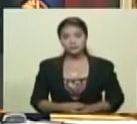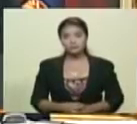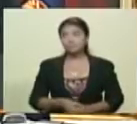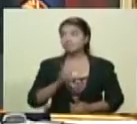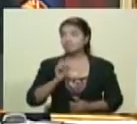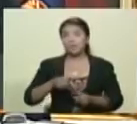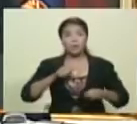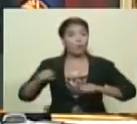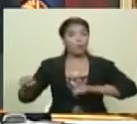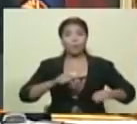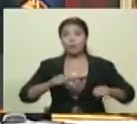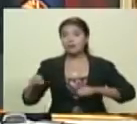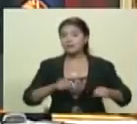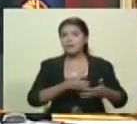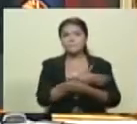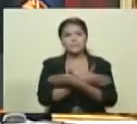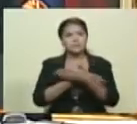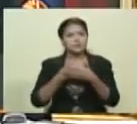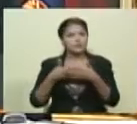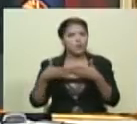movilizar a millones